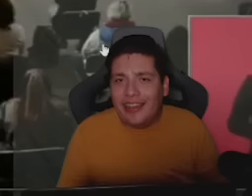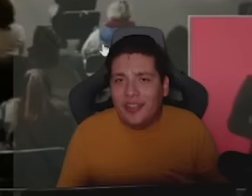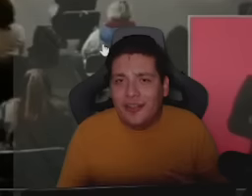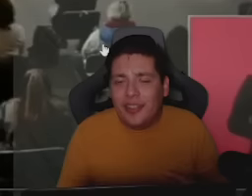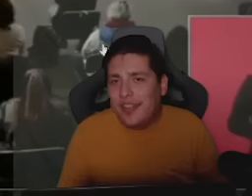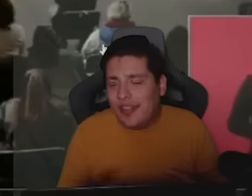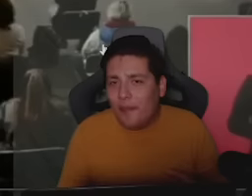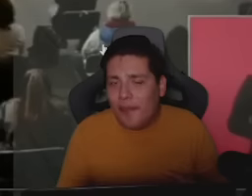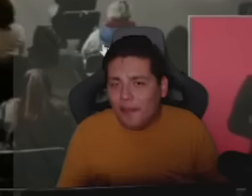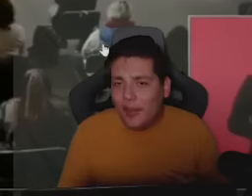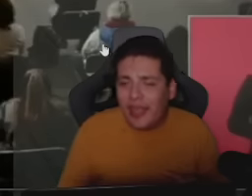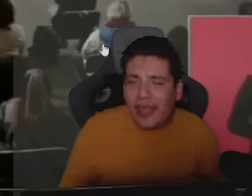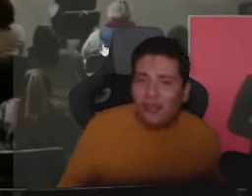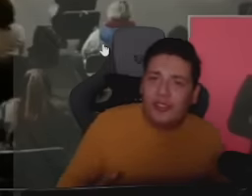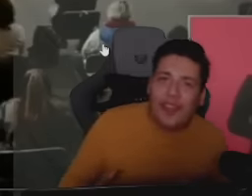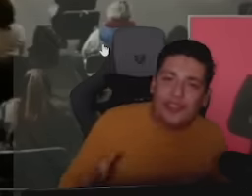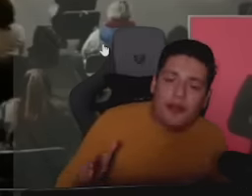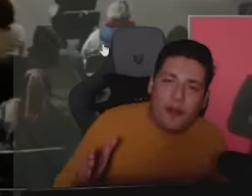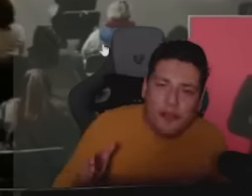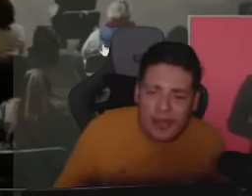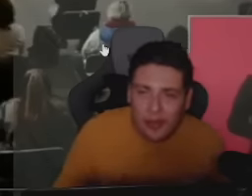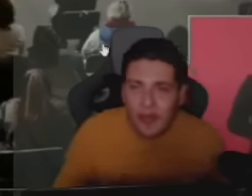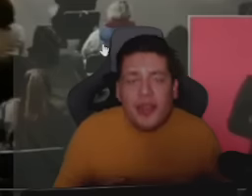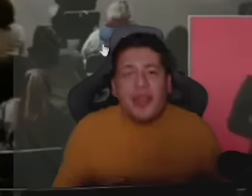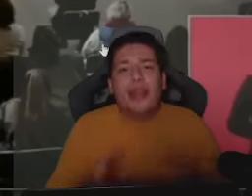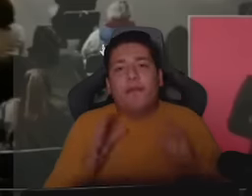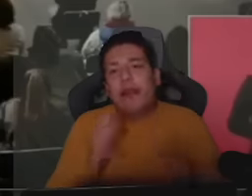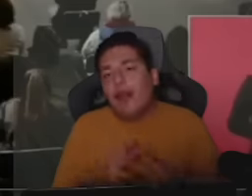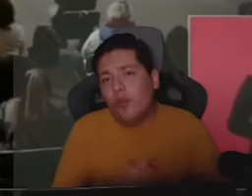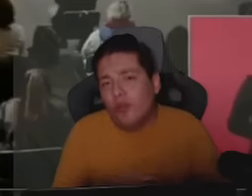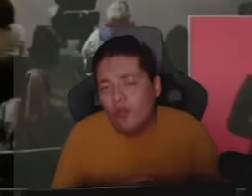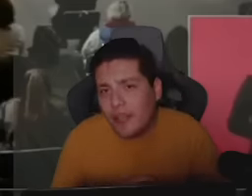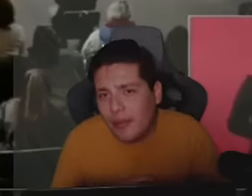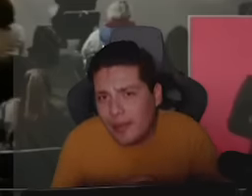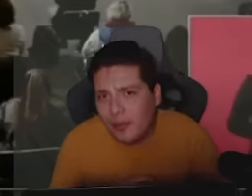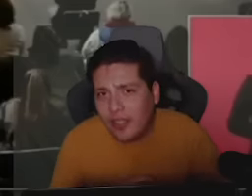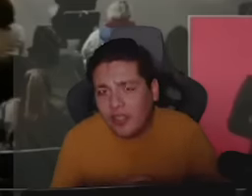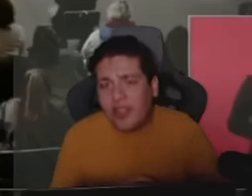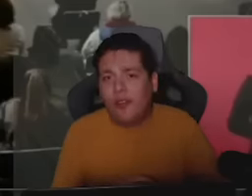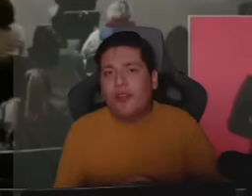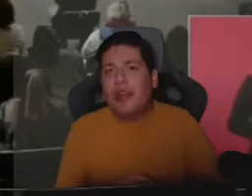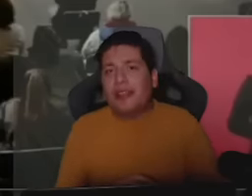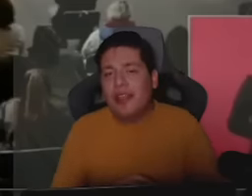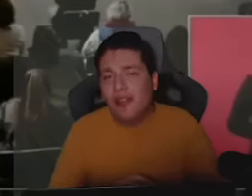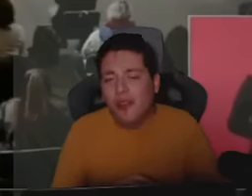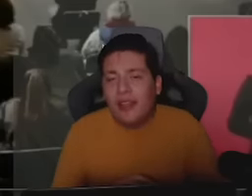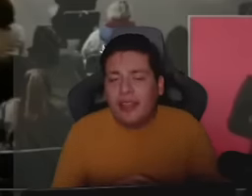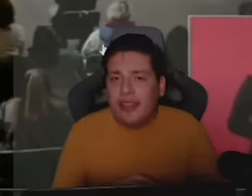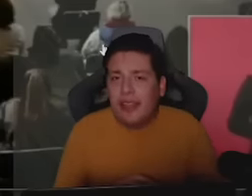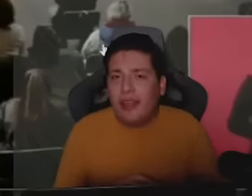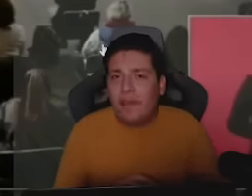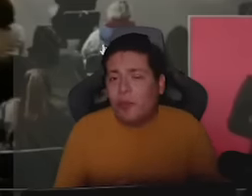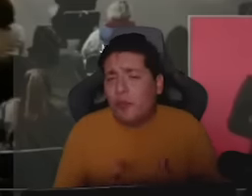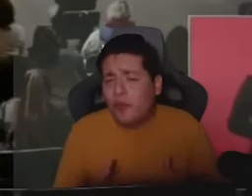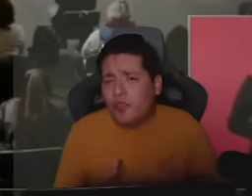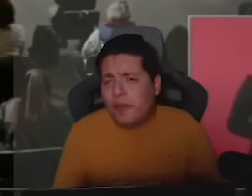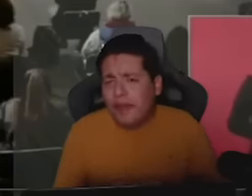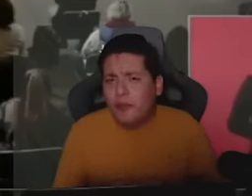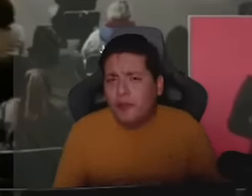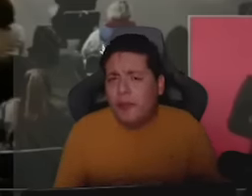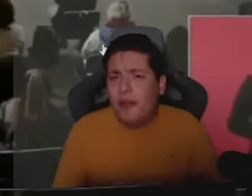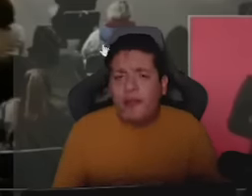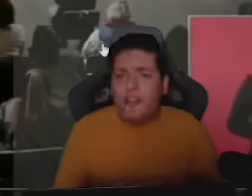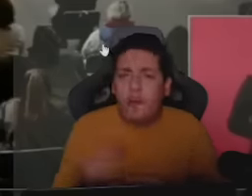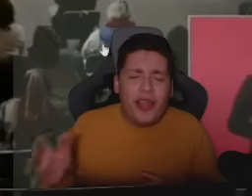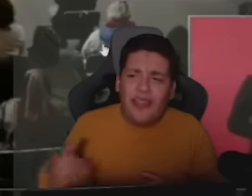después de esta noticia también los mexicanos ya se manifestaron y le pegaron un tremendo cachetadón a Ciro que pues como